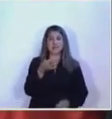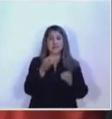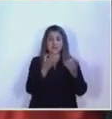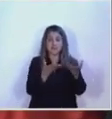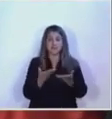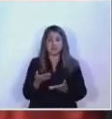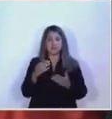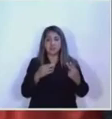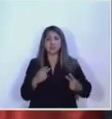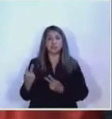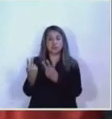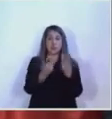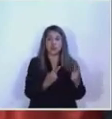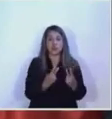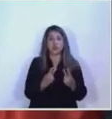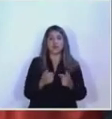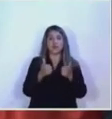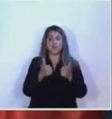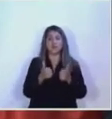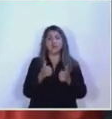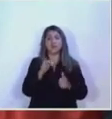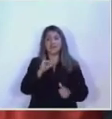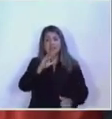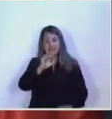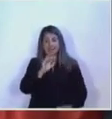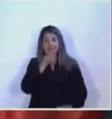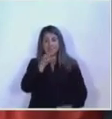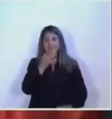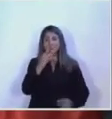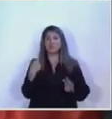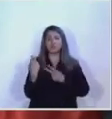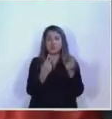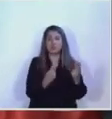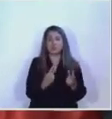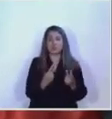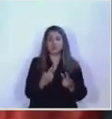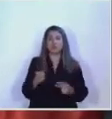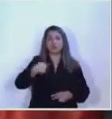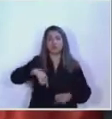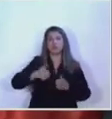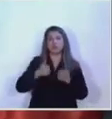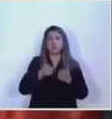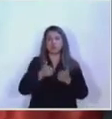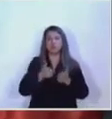su viaje sea un éxito, porque es un éxito para todos nosotros. Muchas gracias.